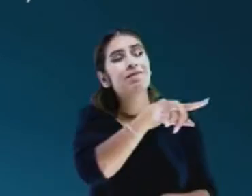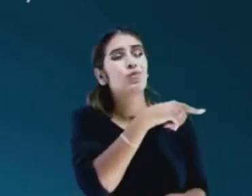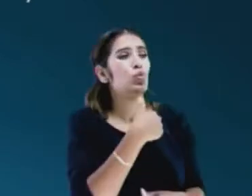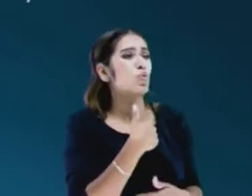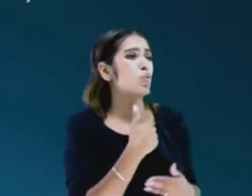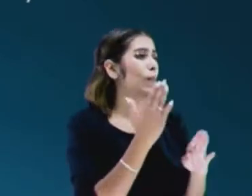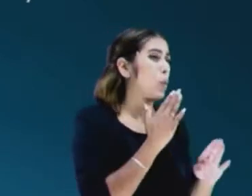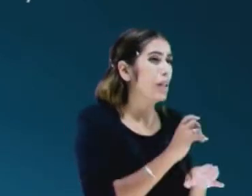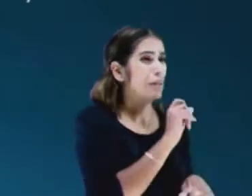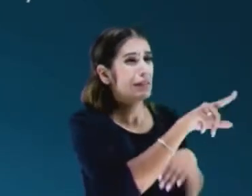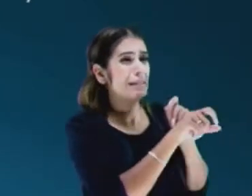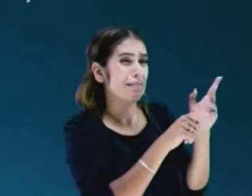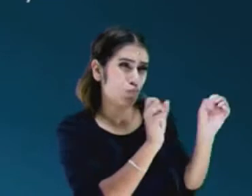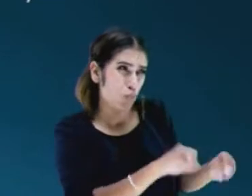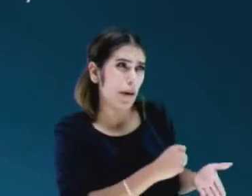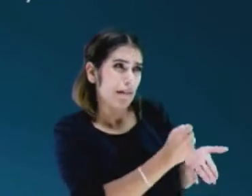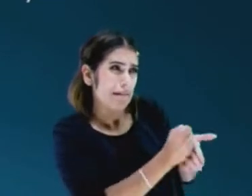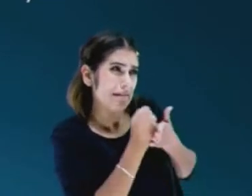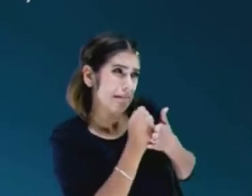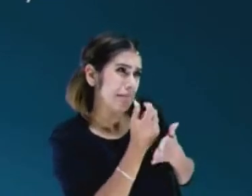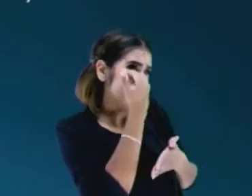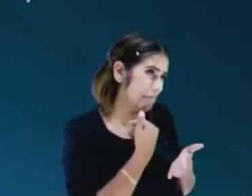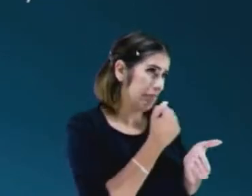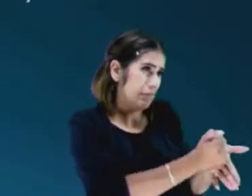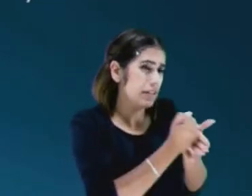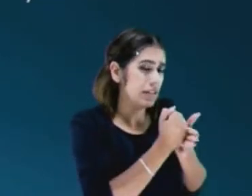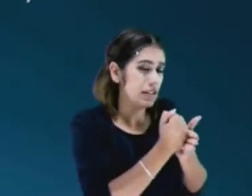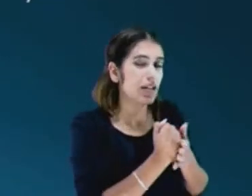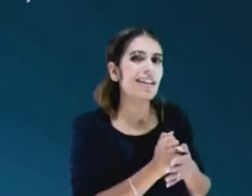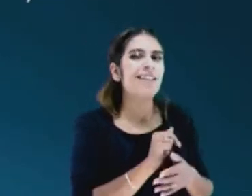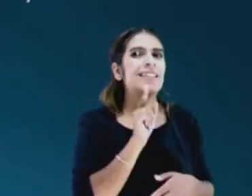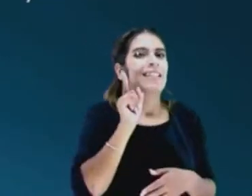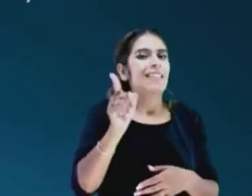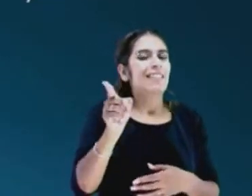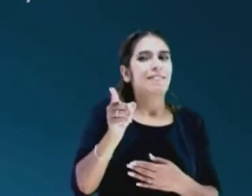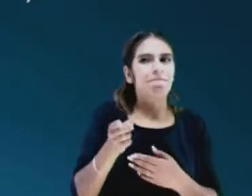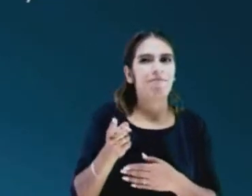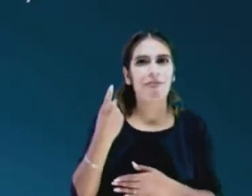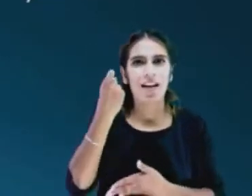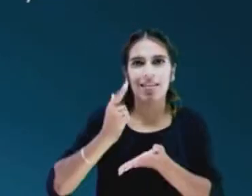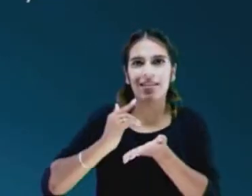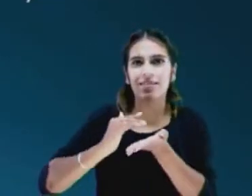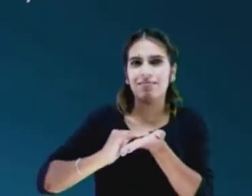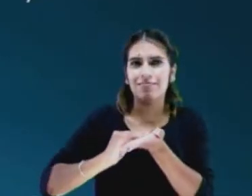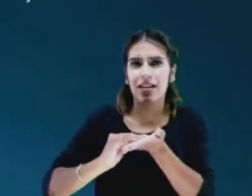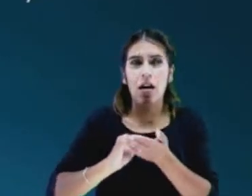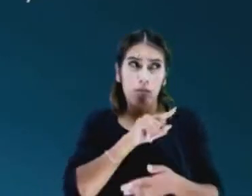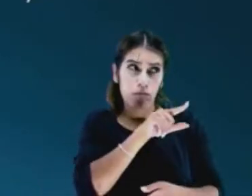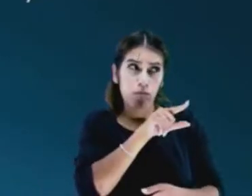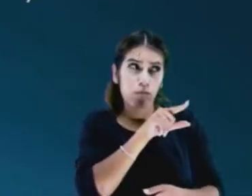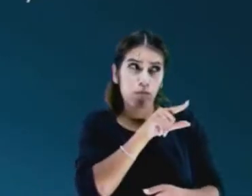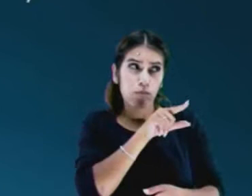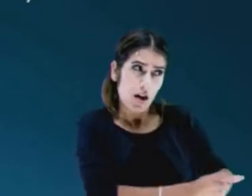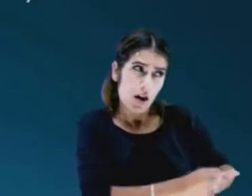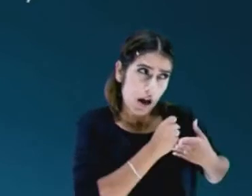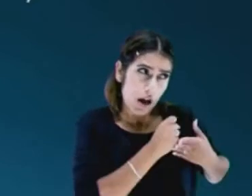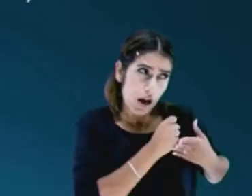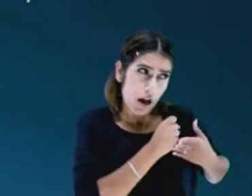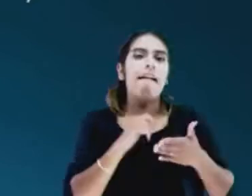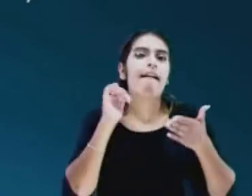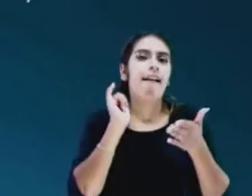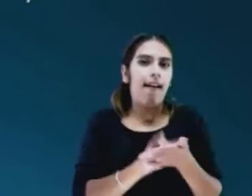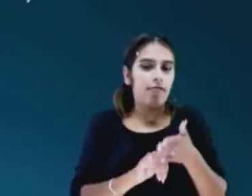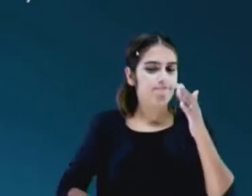función casi que no sé aunque no se ha manejado mucho poder pueden ayudarle y a partir de ahí empezamos a construir ya